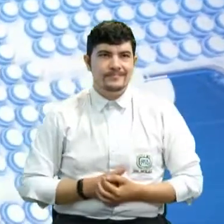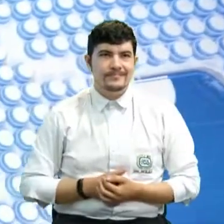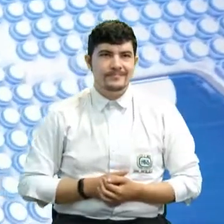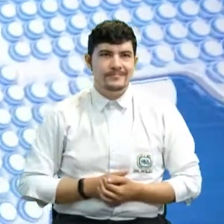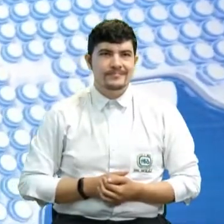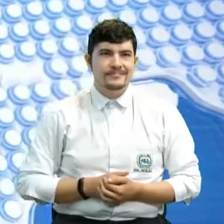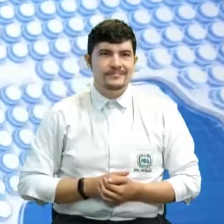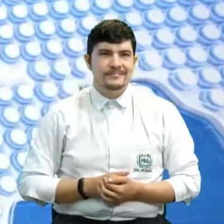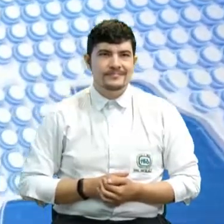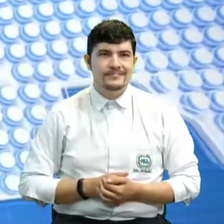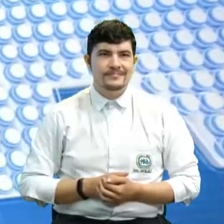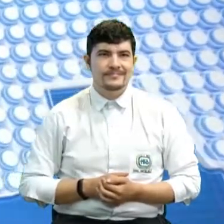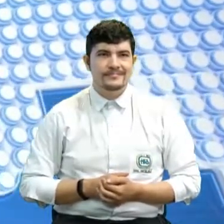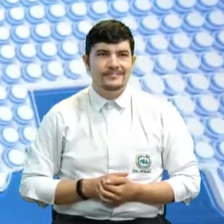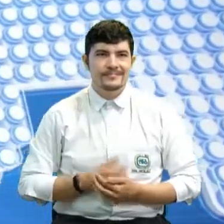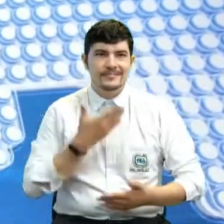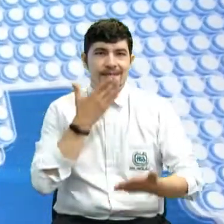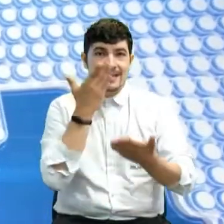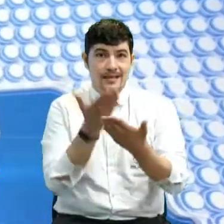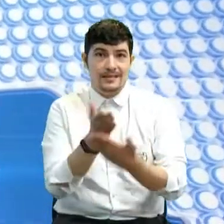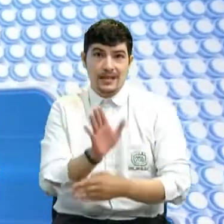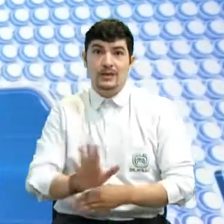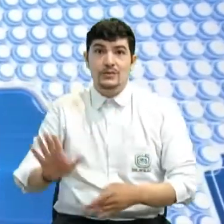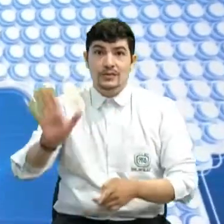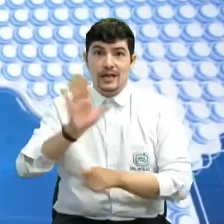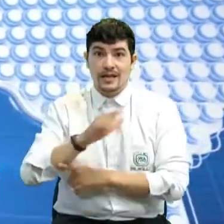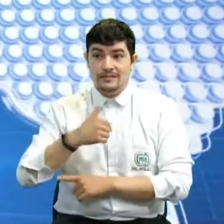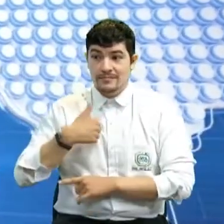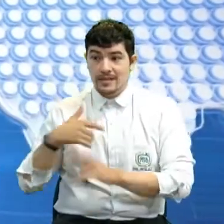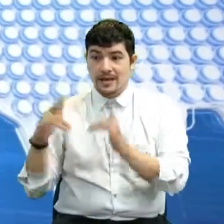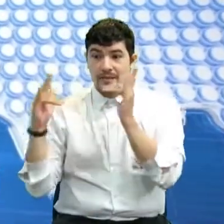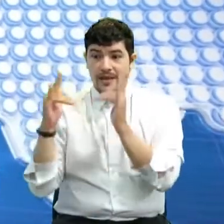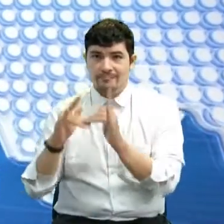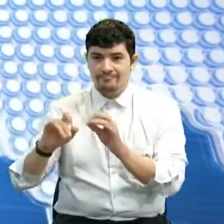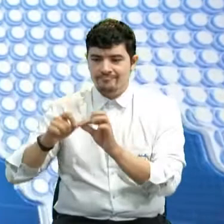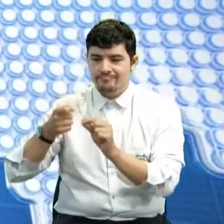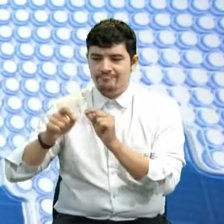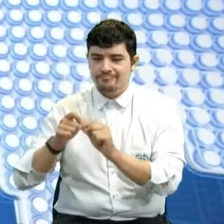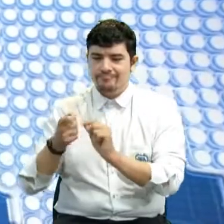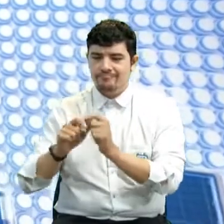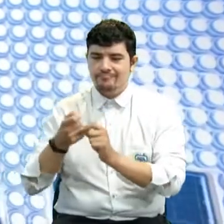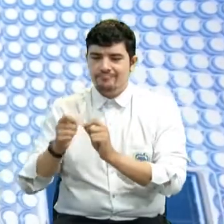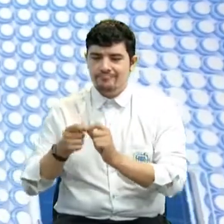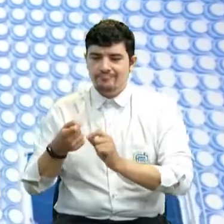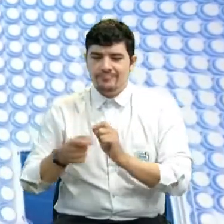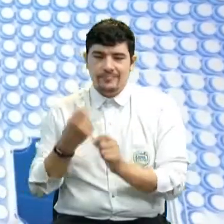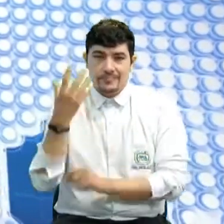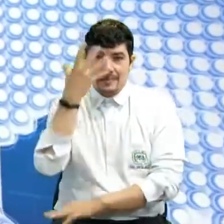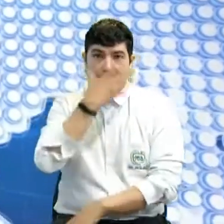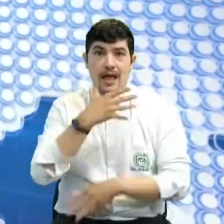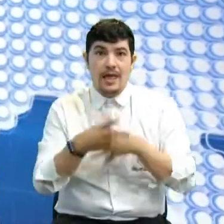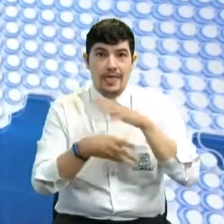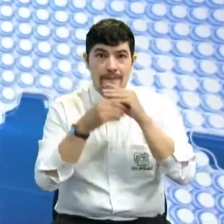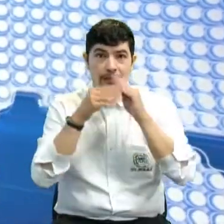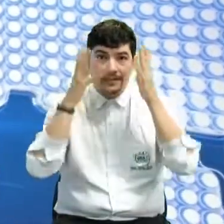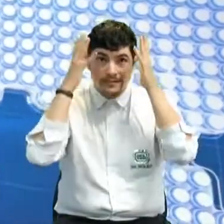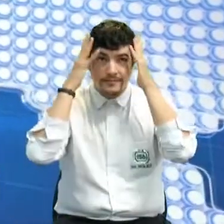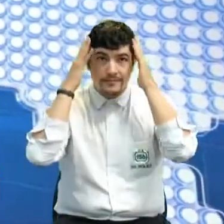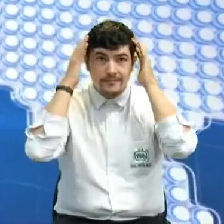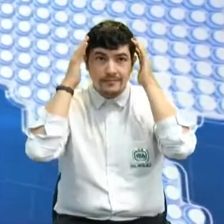doni y gracias por este corro tan bonito turistas pero